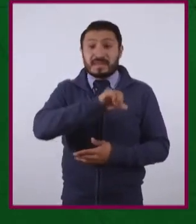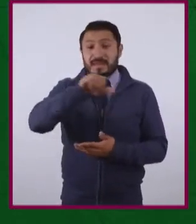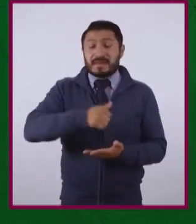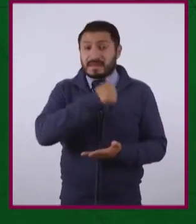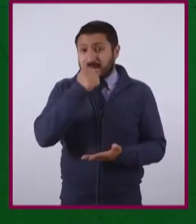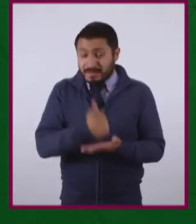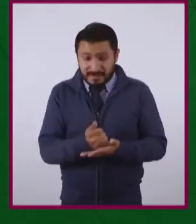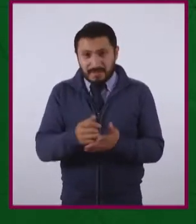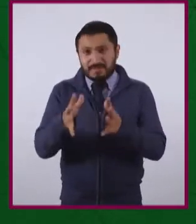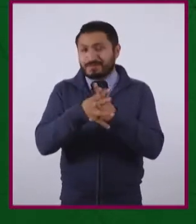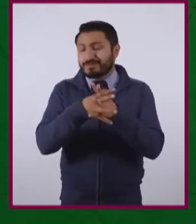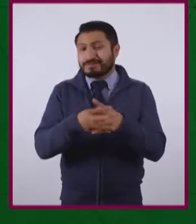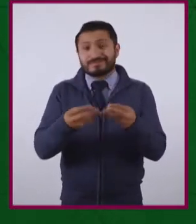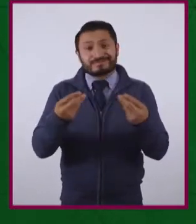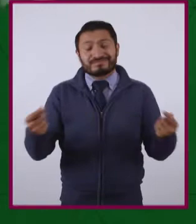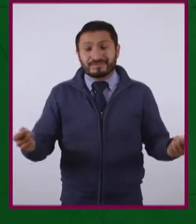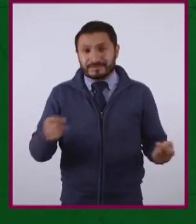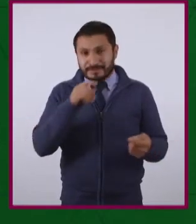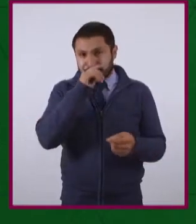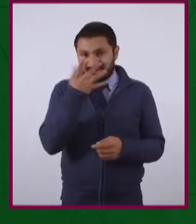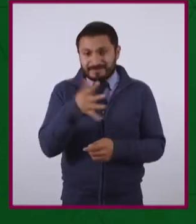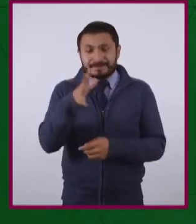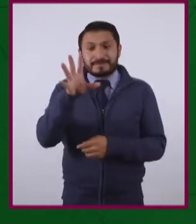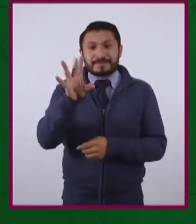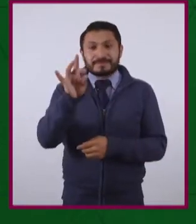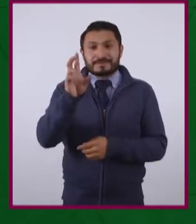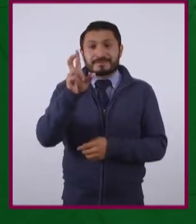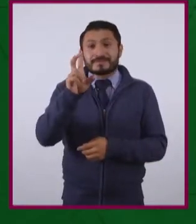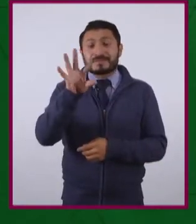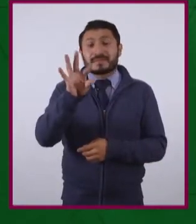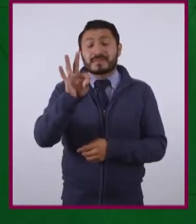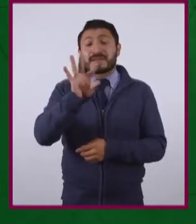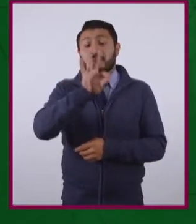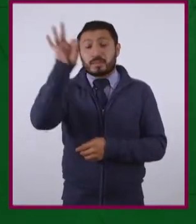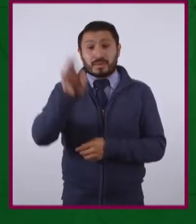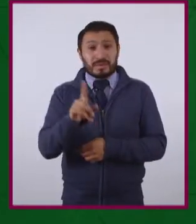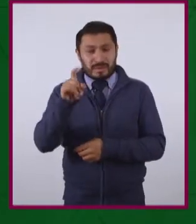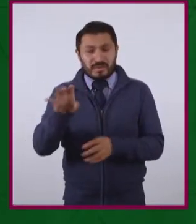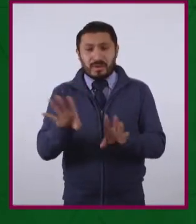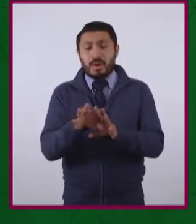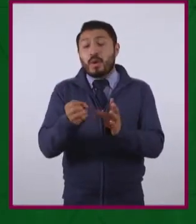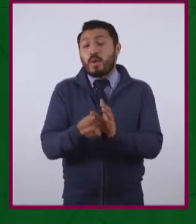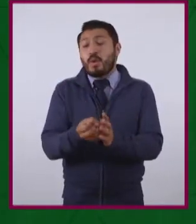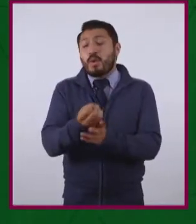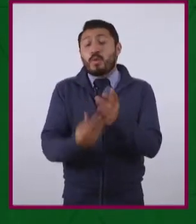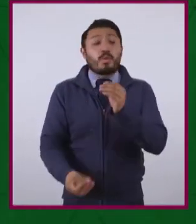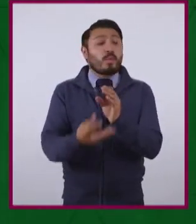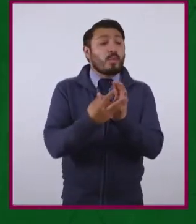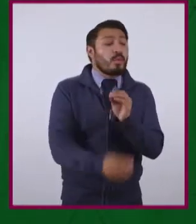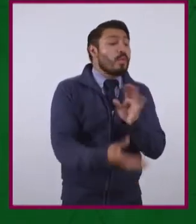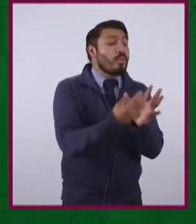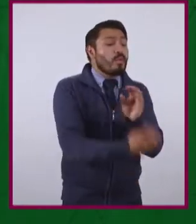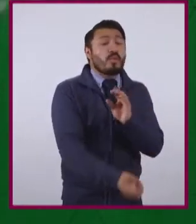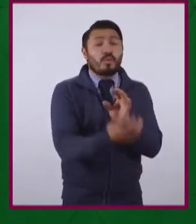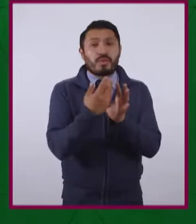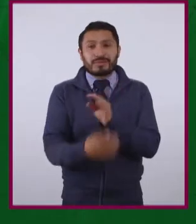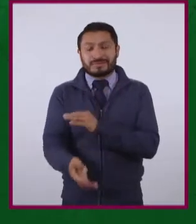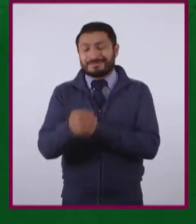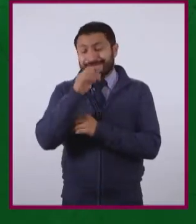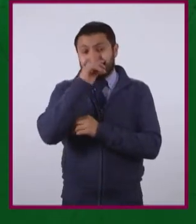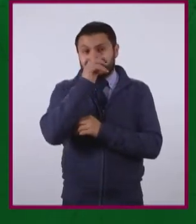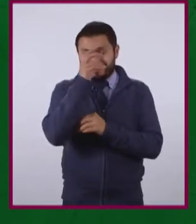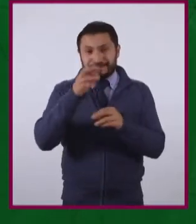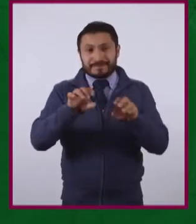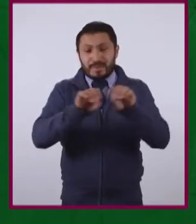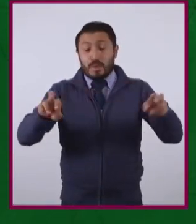alrededor del 40% del agua por fugas en las redes de abastecimiento y distribución y tomas domiciliarias. La